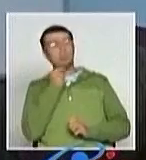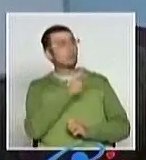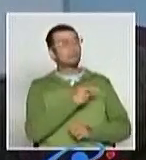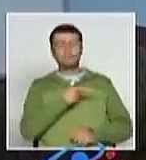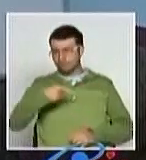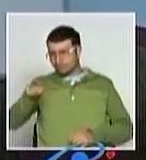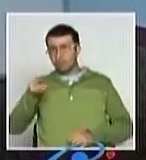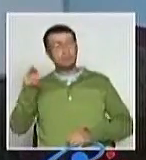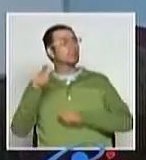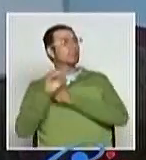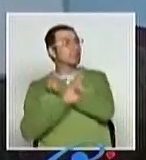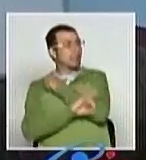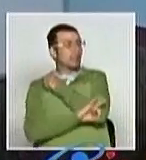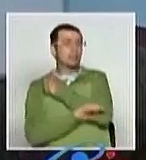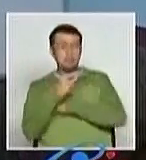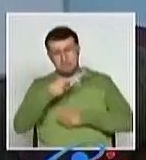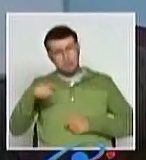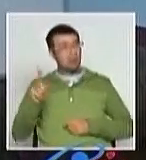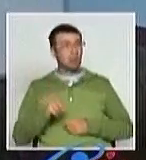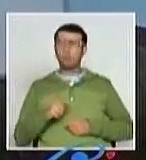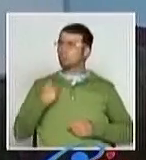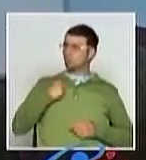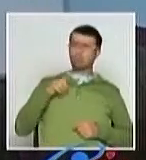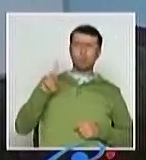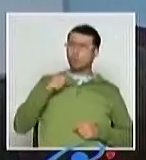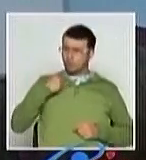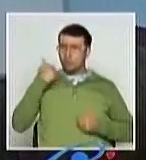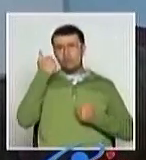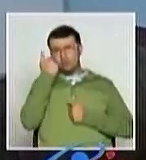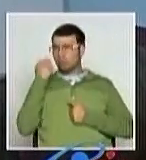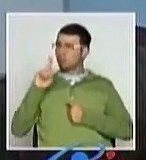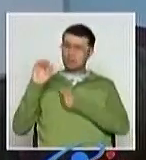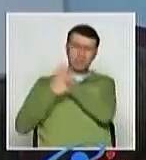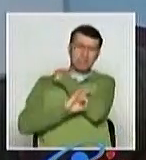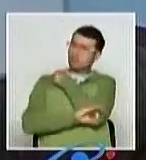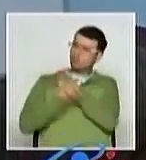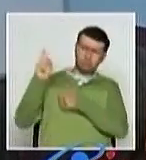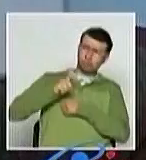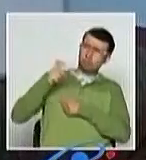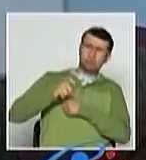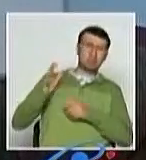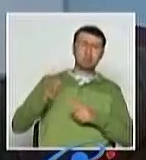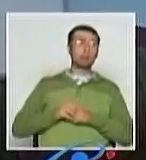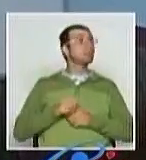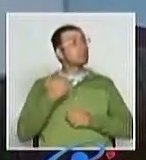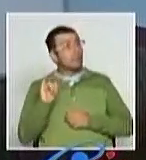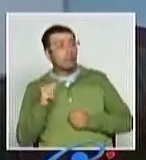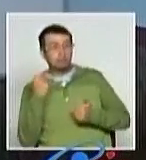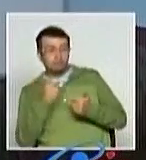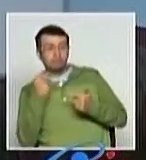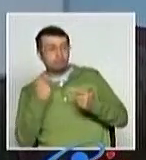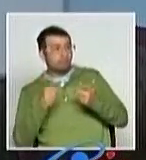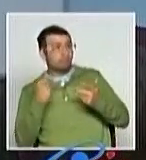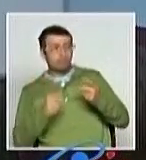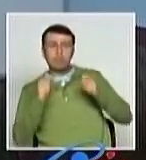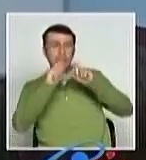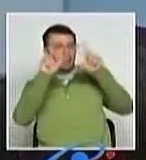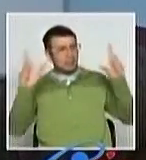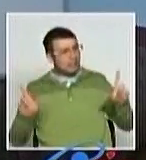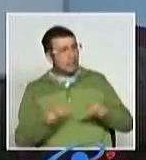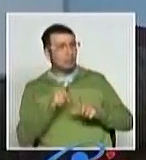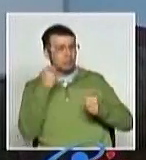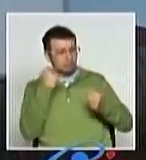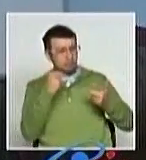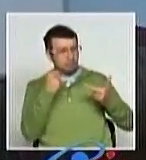debo ir donde un psiquiatra si es que yo sí estoy enferma y el médico le decía vea es que ya le hemos hecho a usted más de 10 exámenes